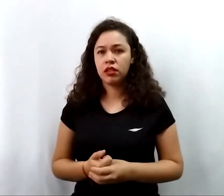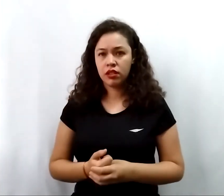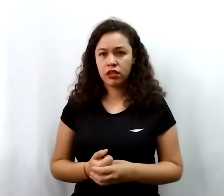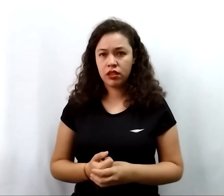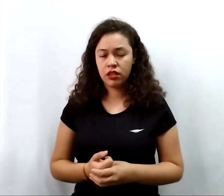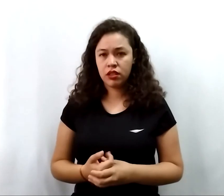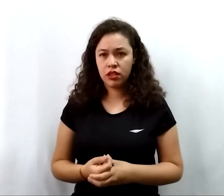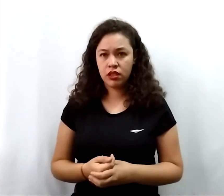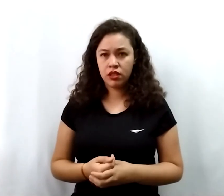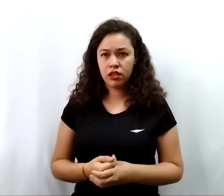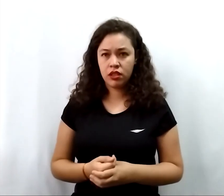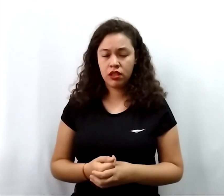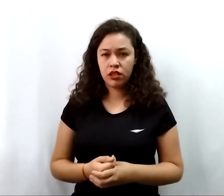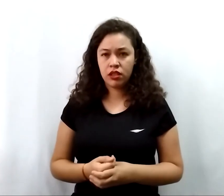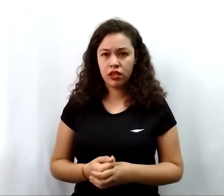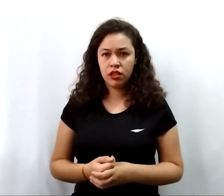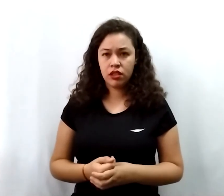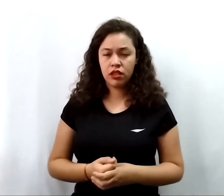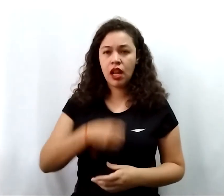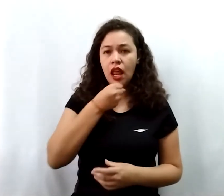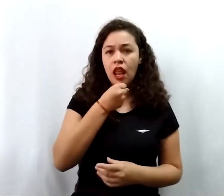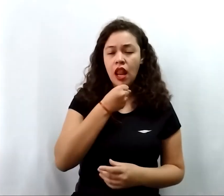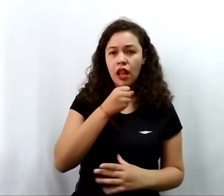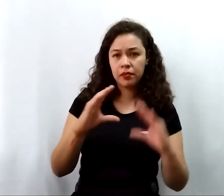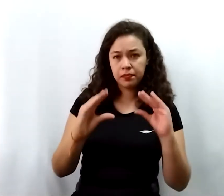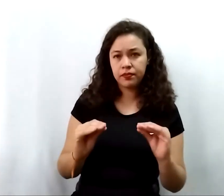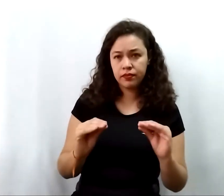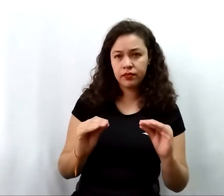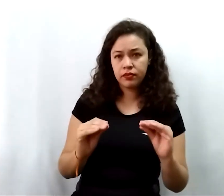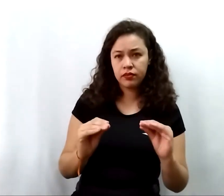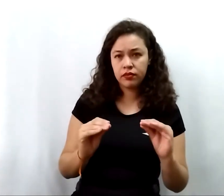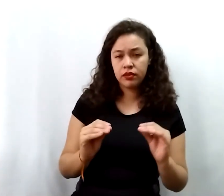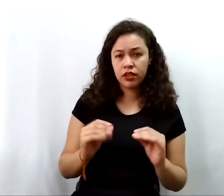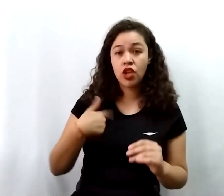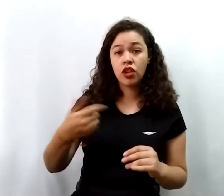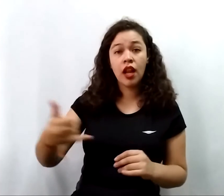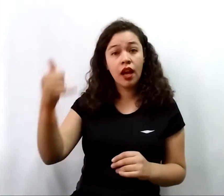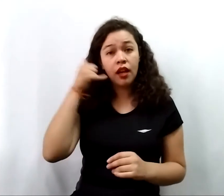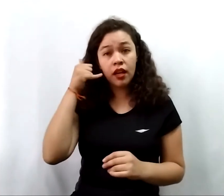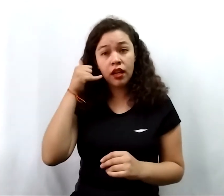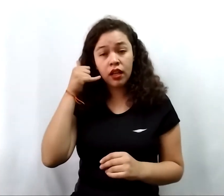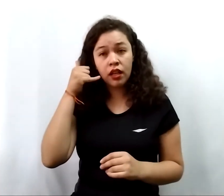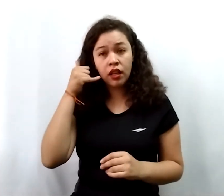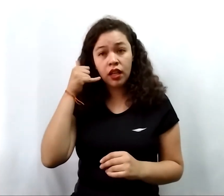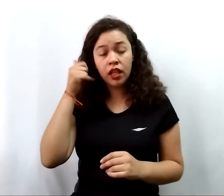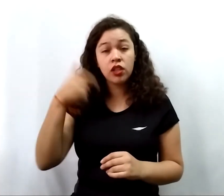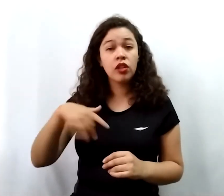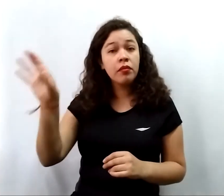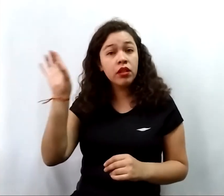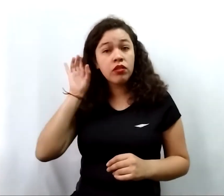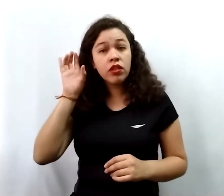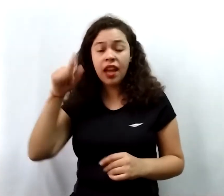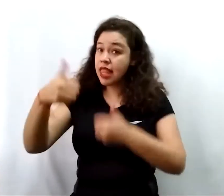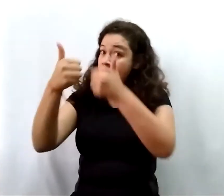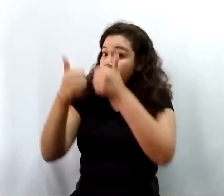puse sonido bajo al micrófono y en ese momento le dije, te voy a llamar y me escuchas. Ahí te vas a quedar.